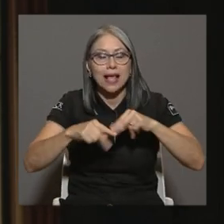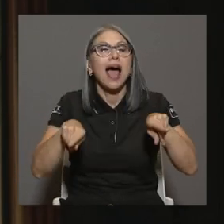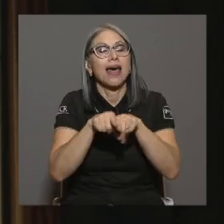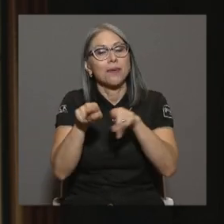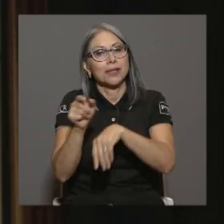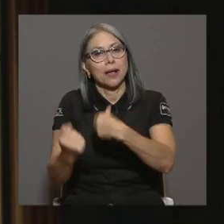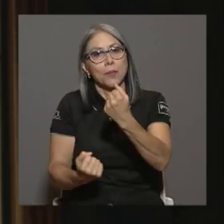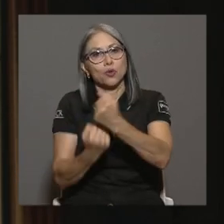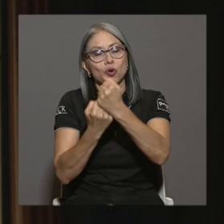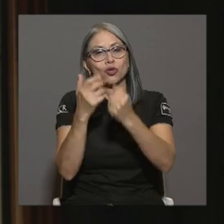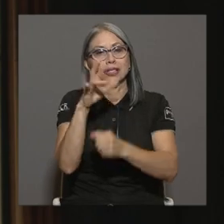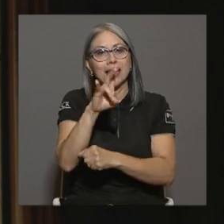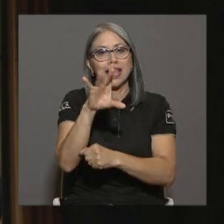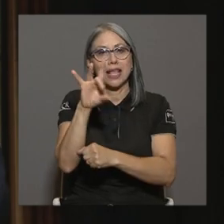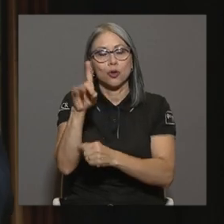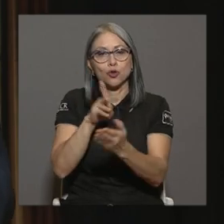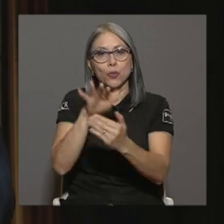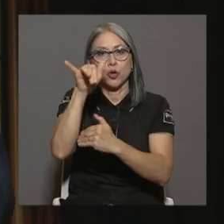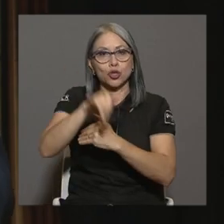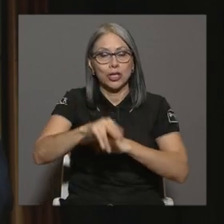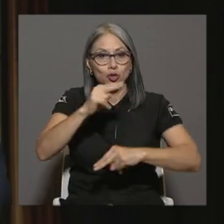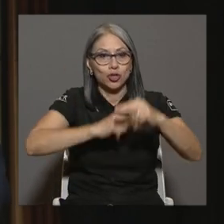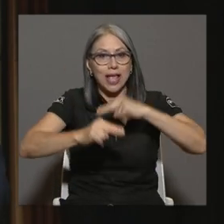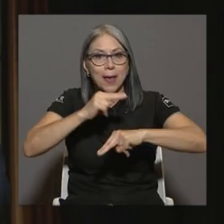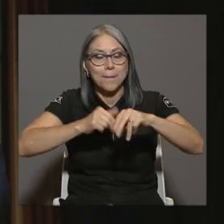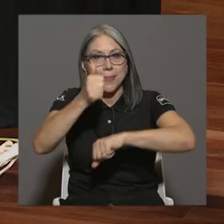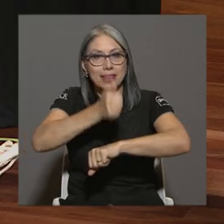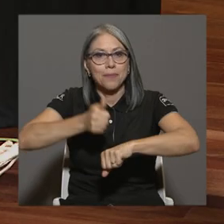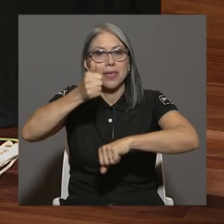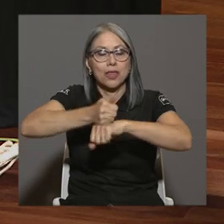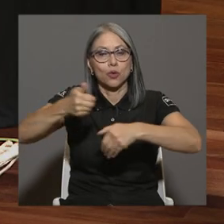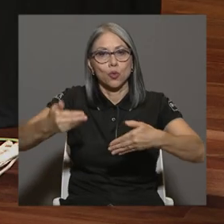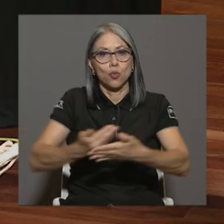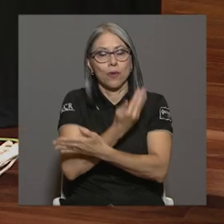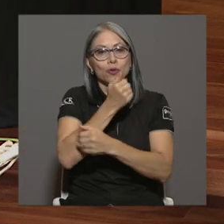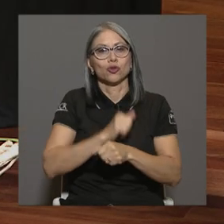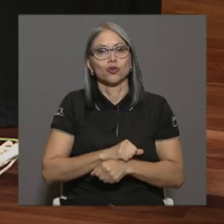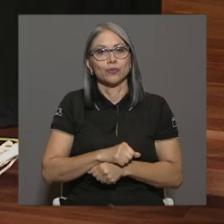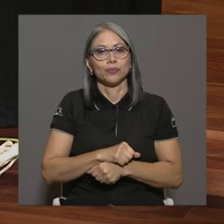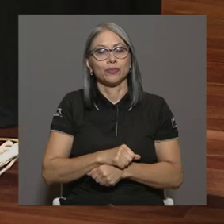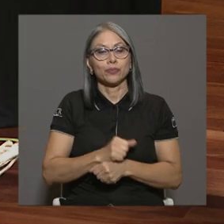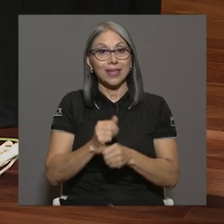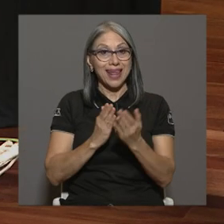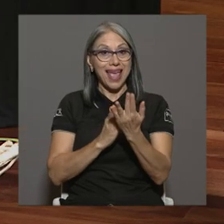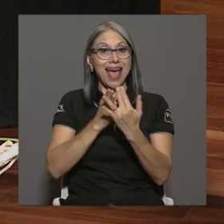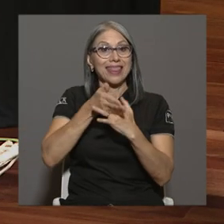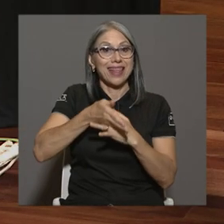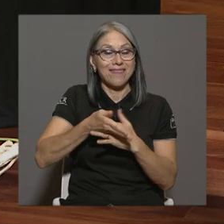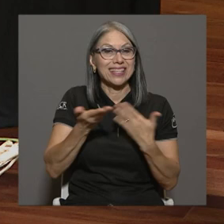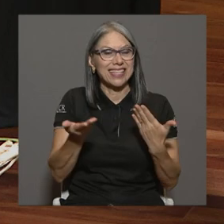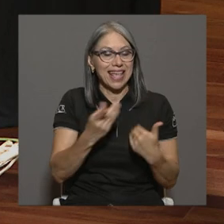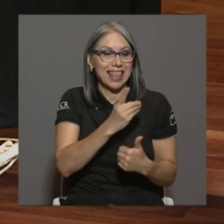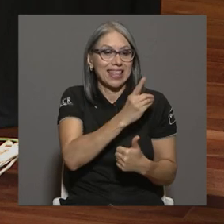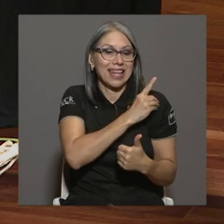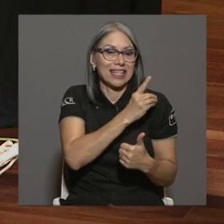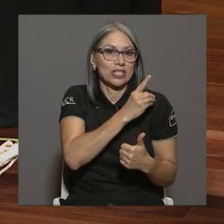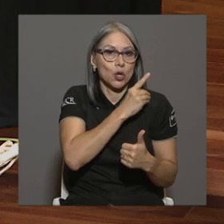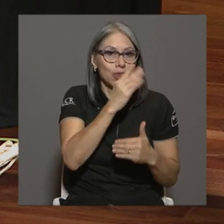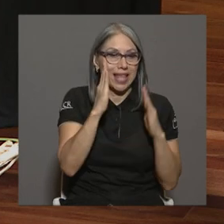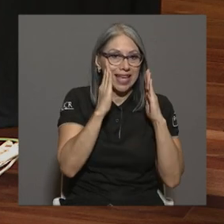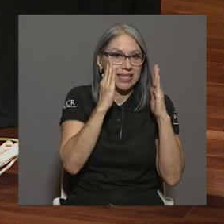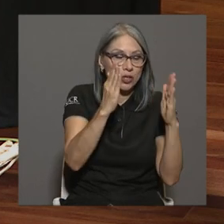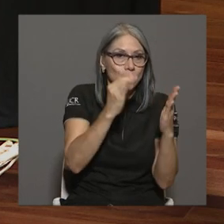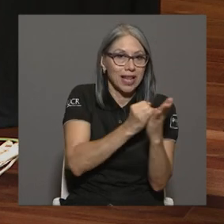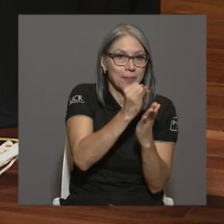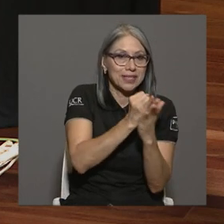78 proyectos de emprendimiento nuevos. Mediante la articulación entre la Dirección de Gestión de la Investigación